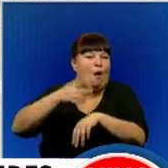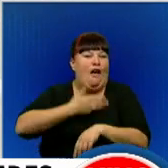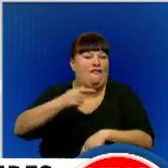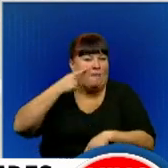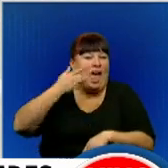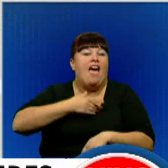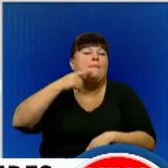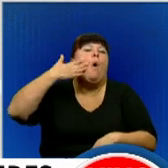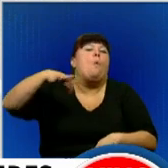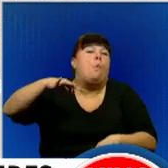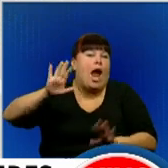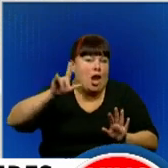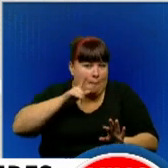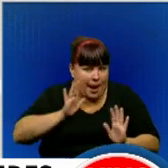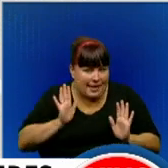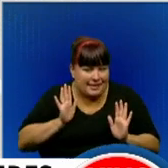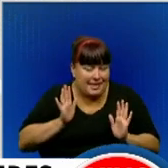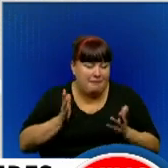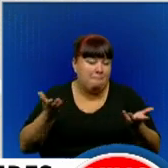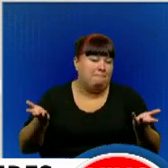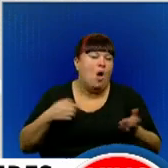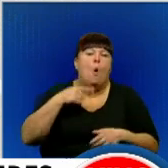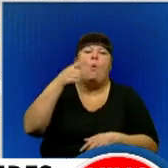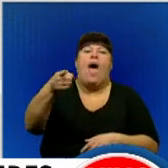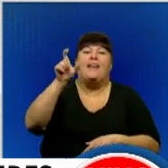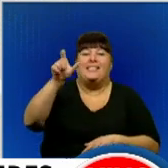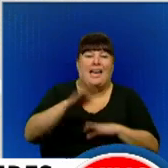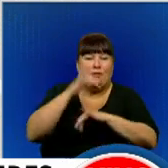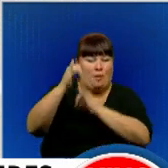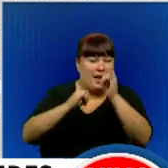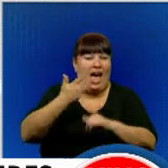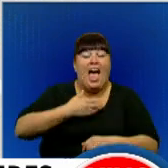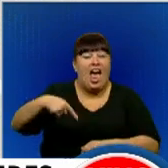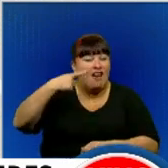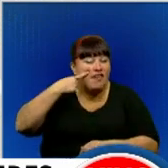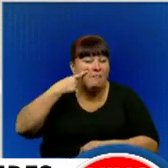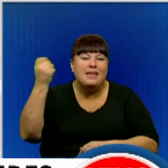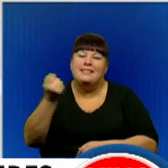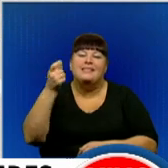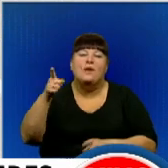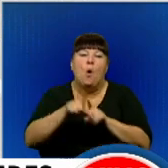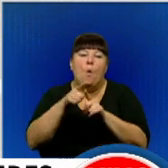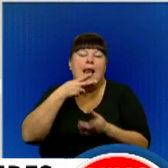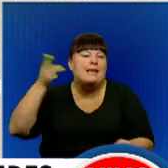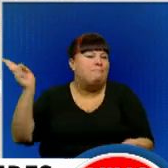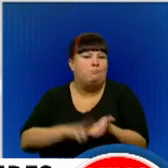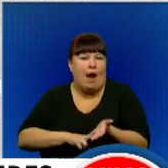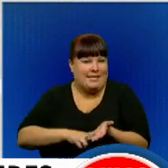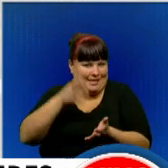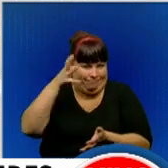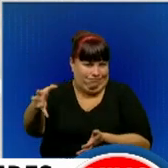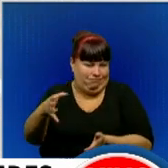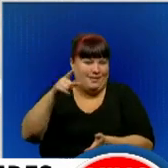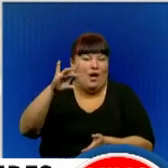f medio en fm y bueno supuestamente hable quiero decir al mismo informante que el fm y está detrás de él impuestas o salva que